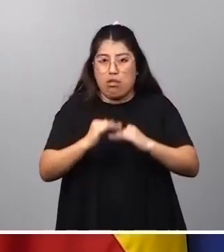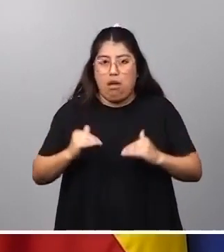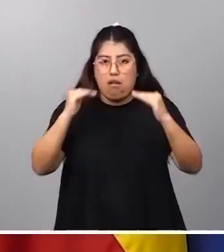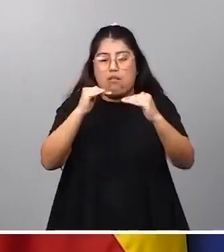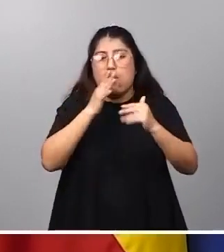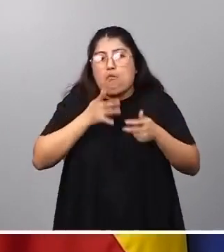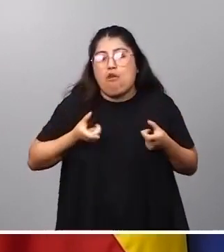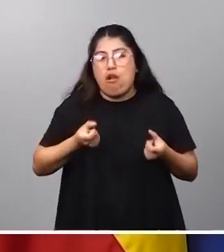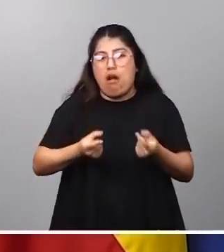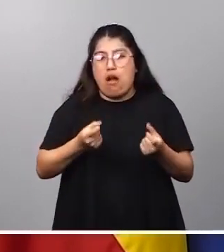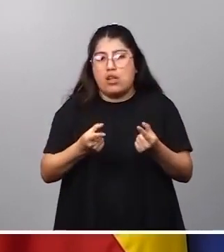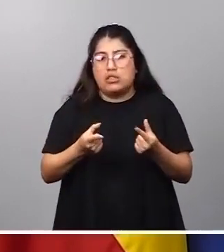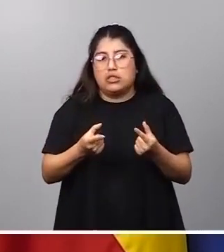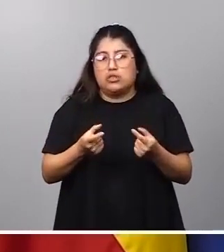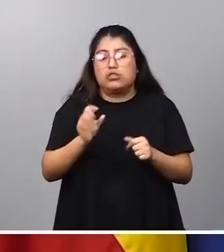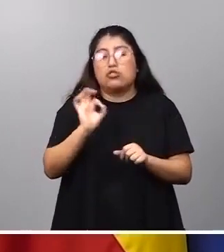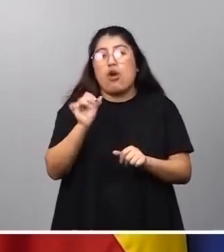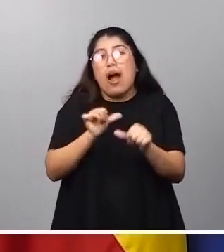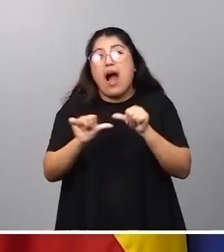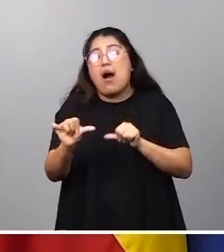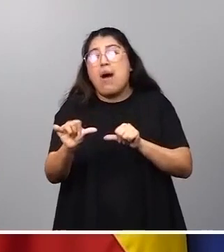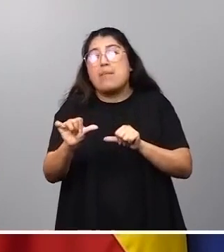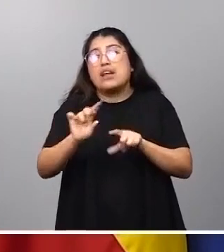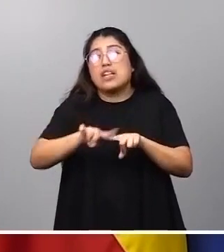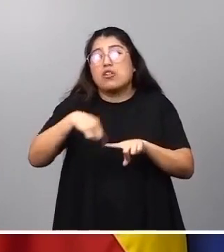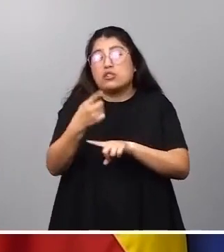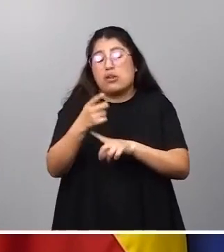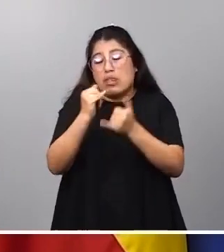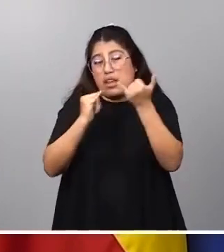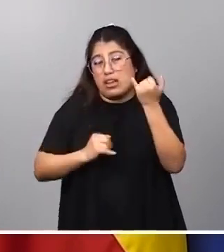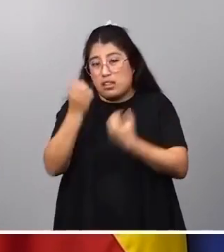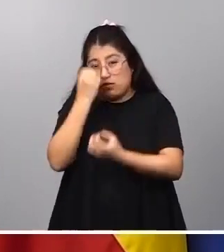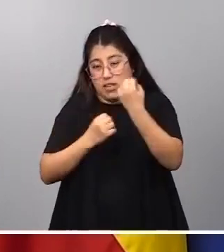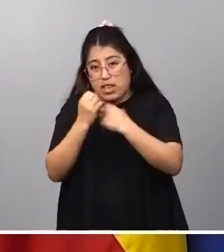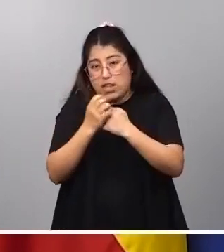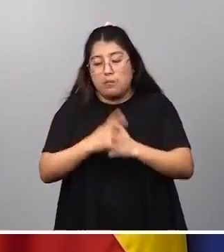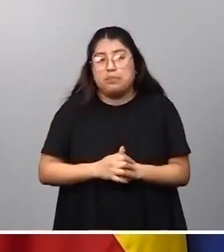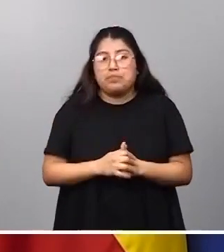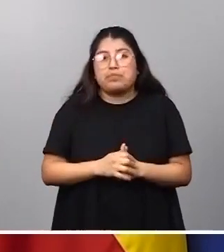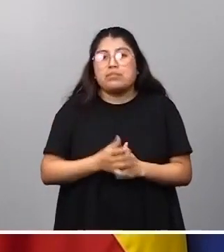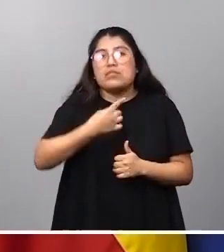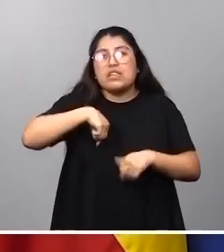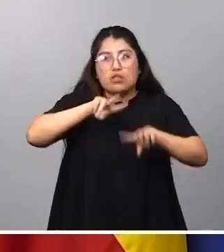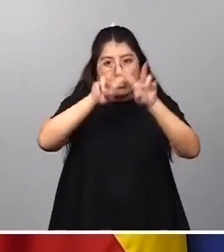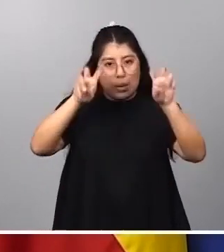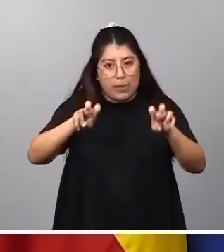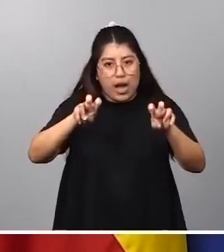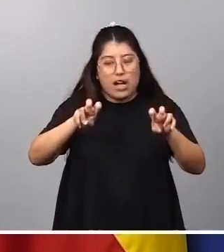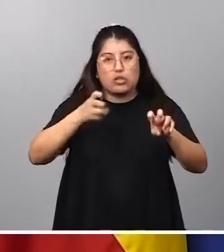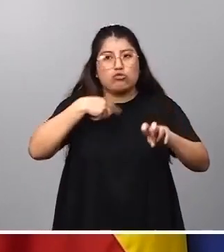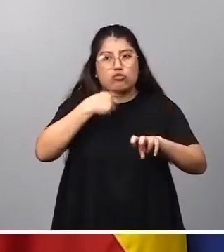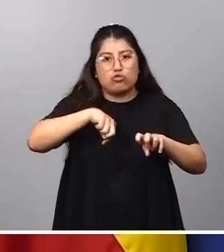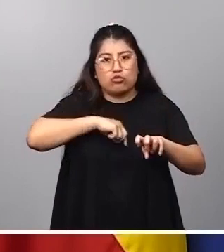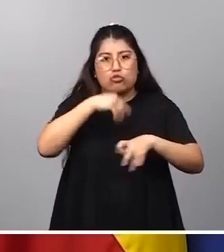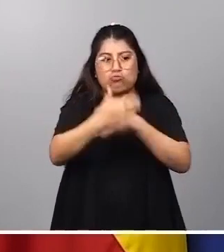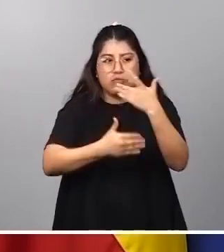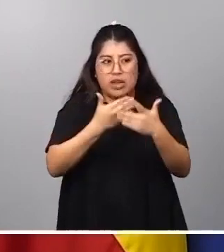gastos o a partir de las consecuencias derivadas de la última crisis financiera. Yo creo que en este marco es en el cual debemos ir avanzando